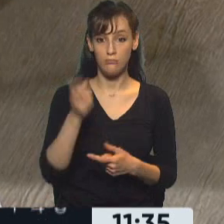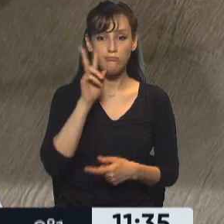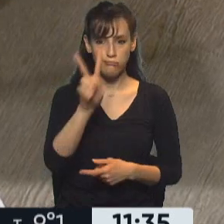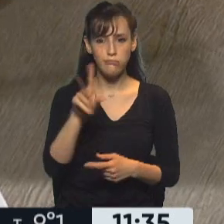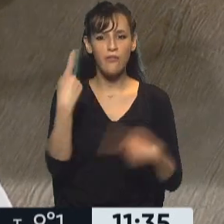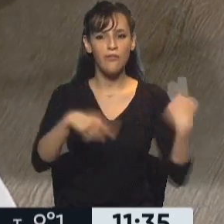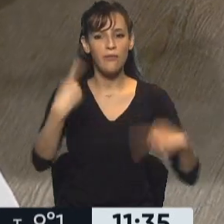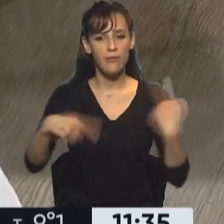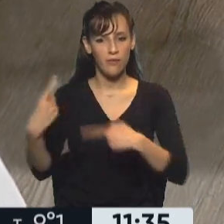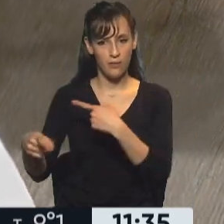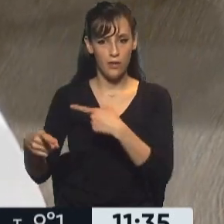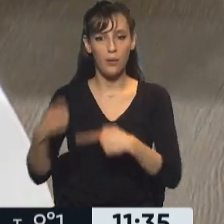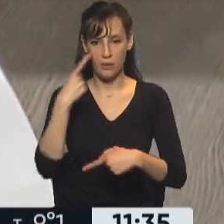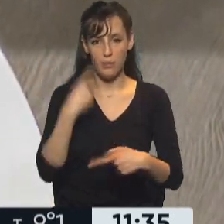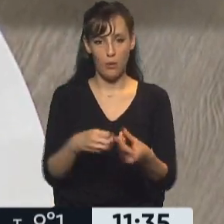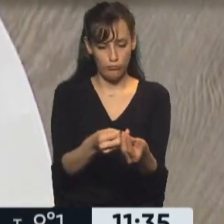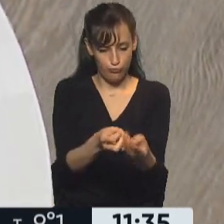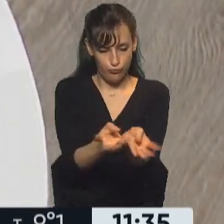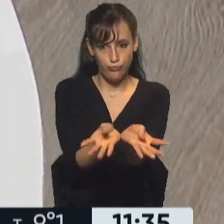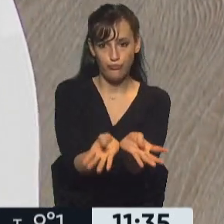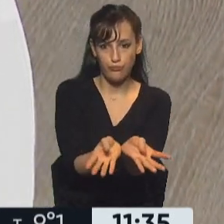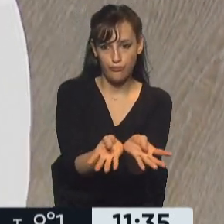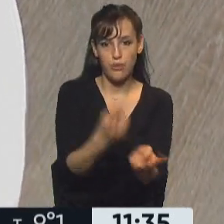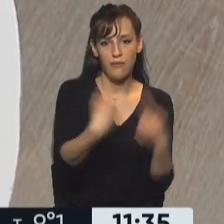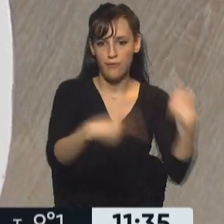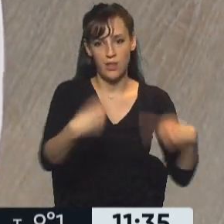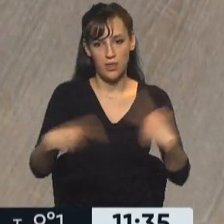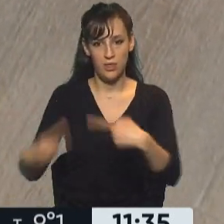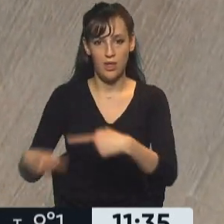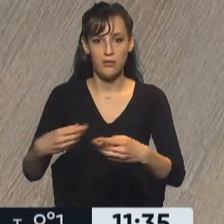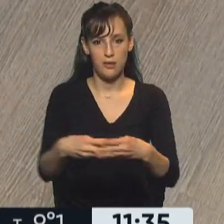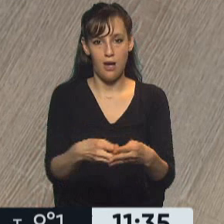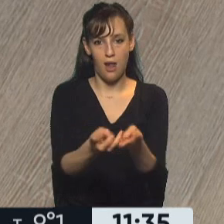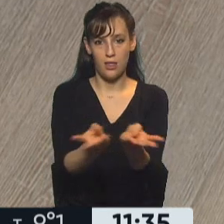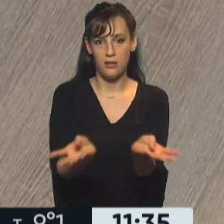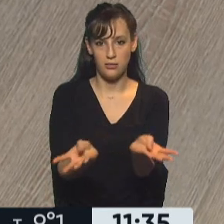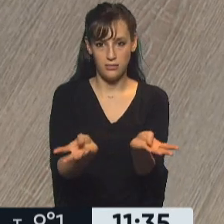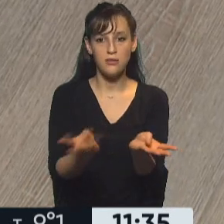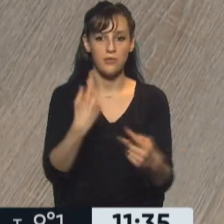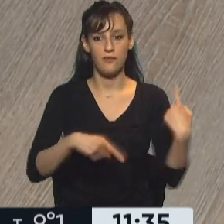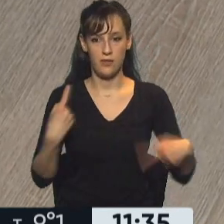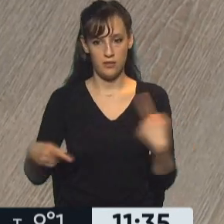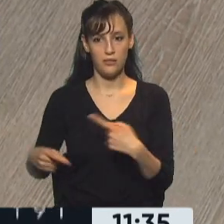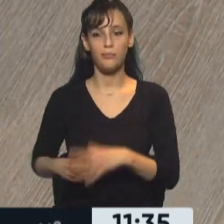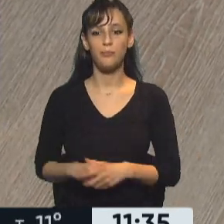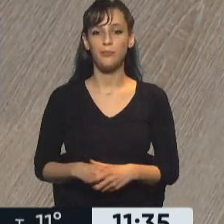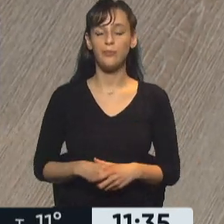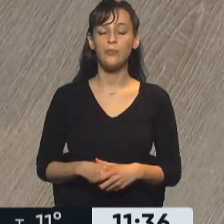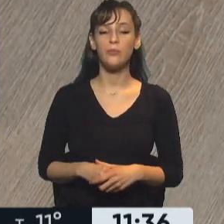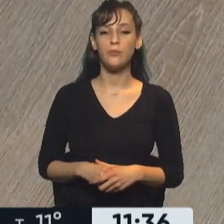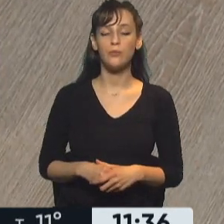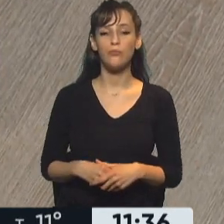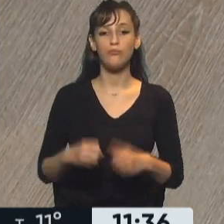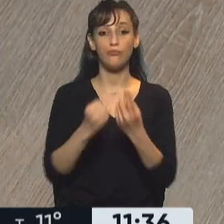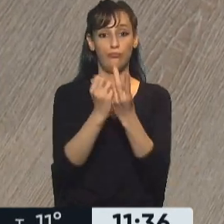todas distintas. Las voy a poner acá ya que están acá arriba, mirá, para que vean que son todas distintas. Se ve clarísimo, clarísimo que son todas distintas. Son todas distintas, se lo voy a mostrar a ustedes,